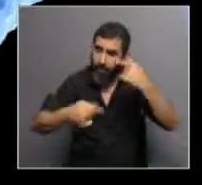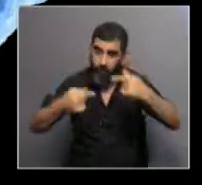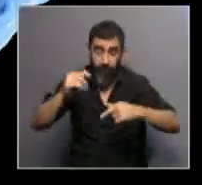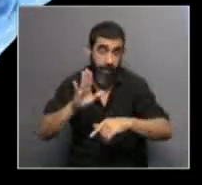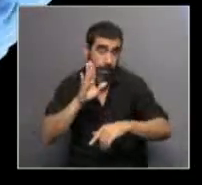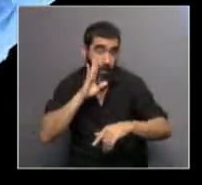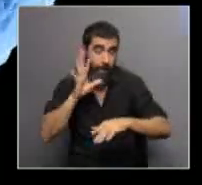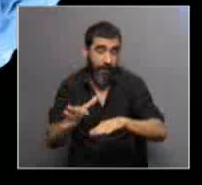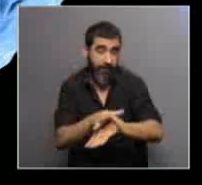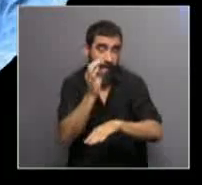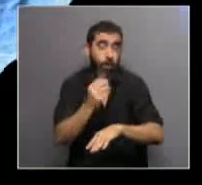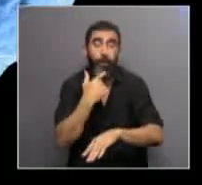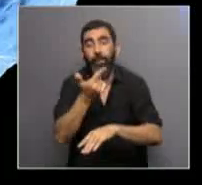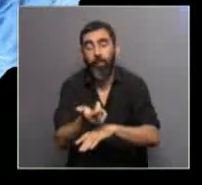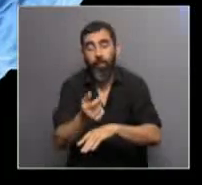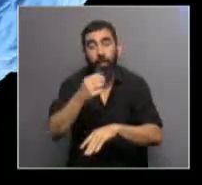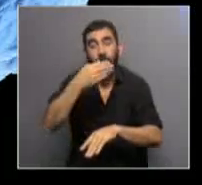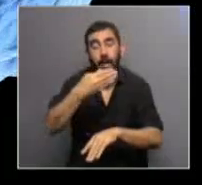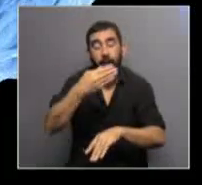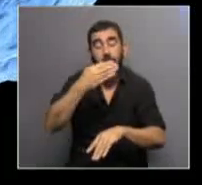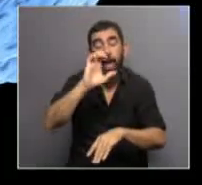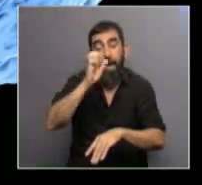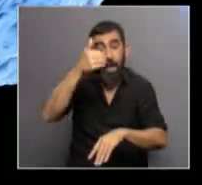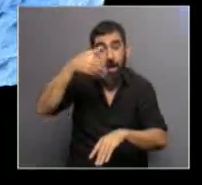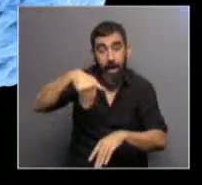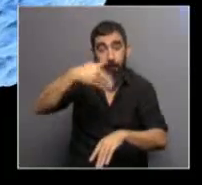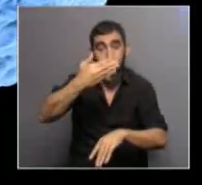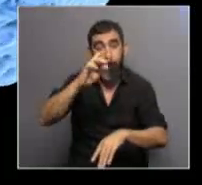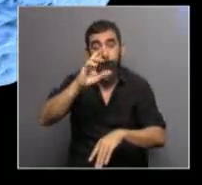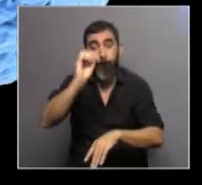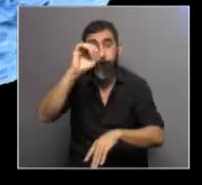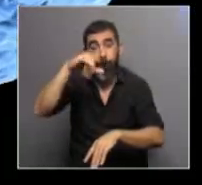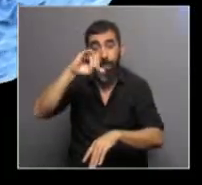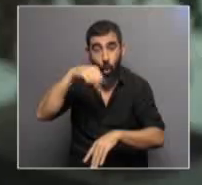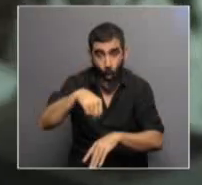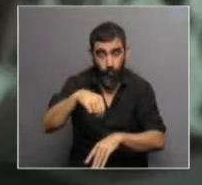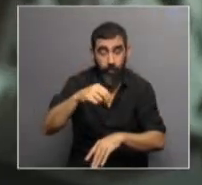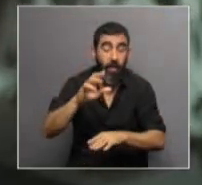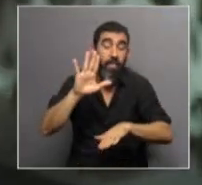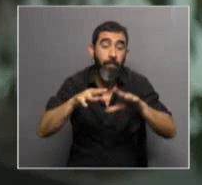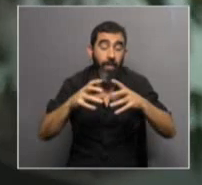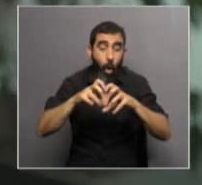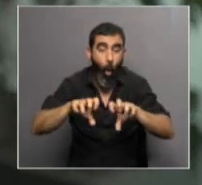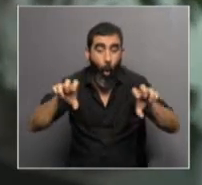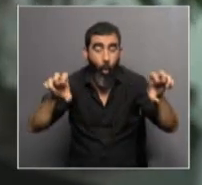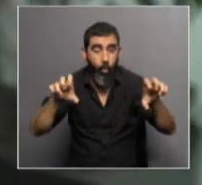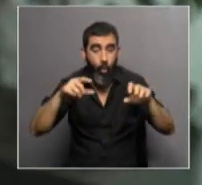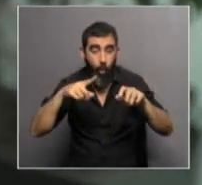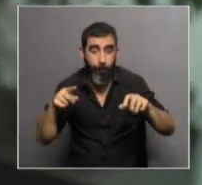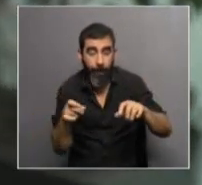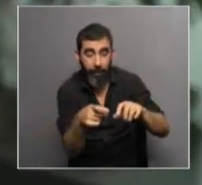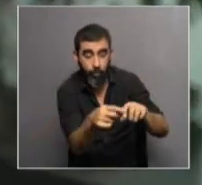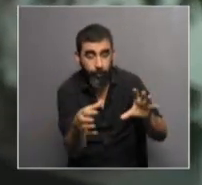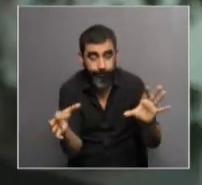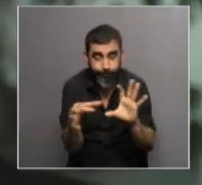madres por ejemplo las embrionarias las cuales se generan y ni bien se une el óvulo con el espermatozoide por ejemplo y ahí